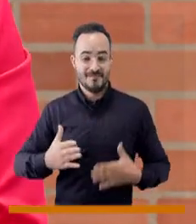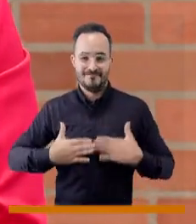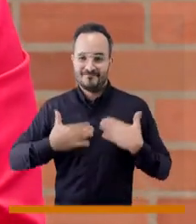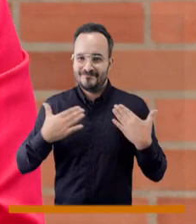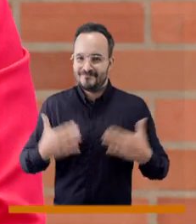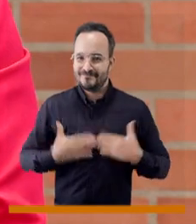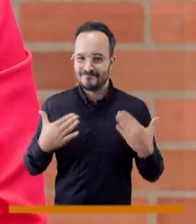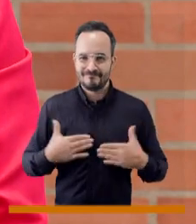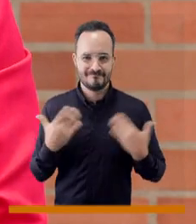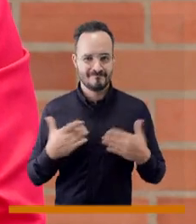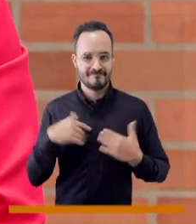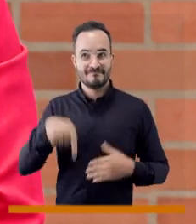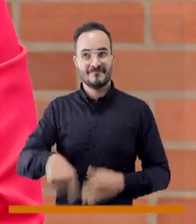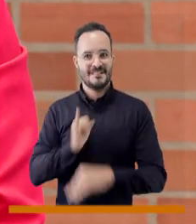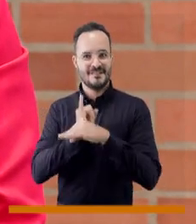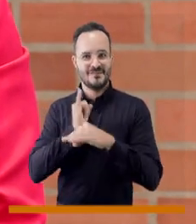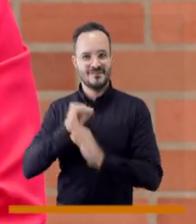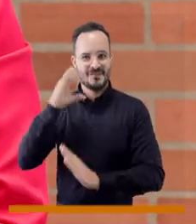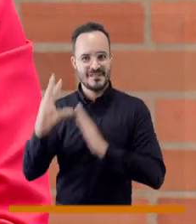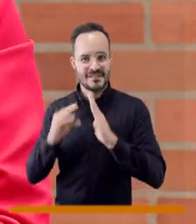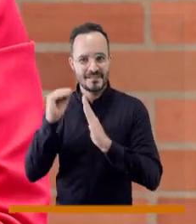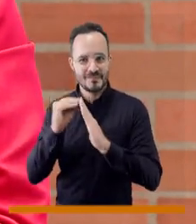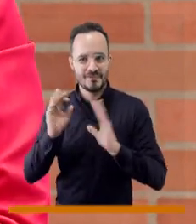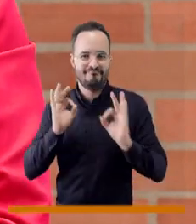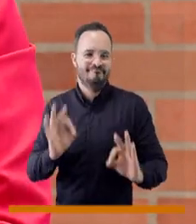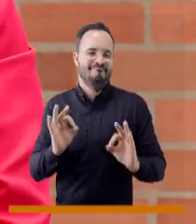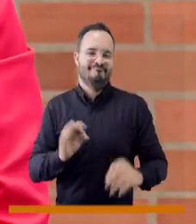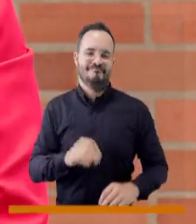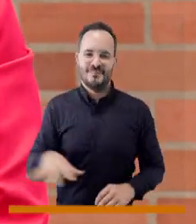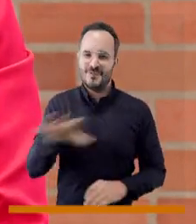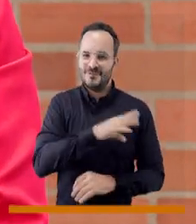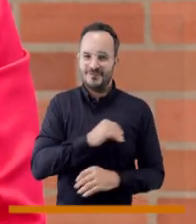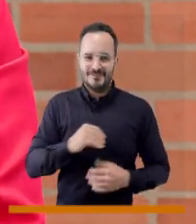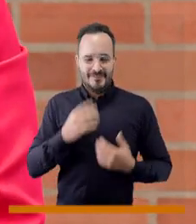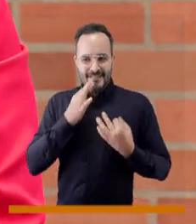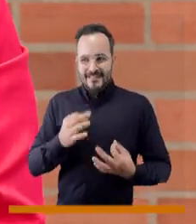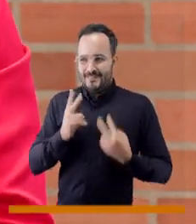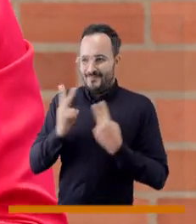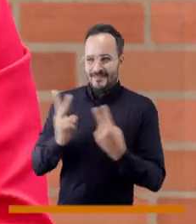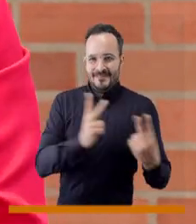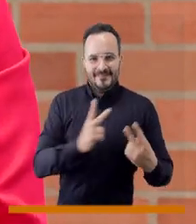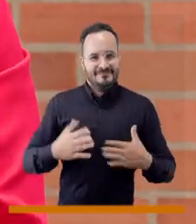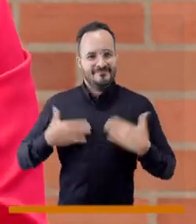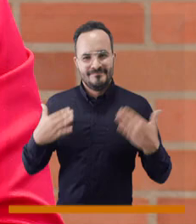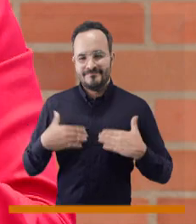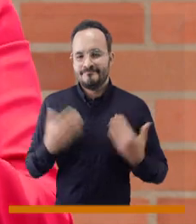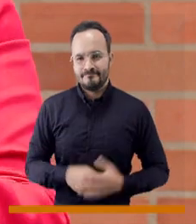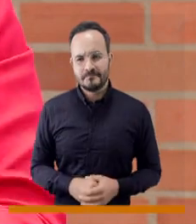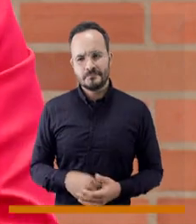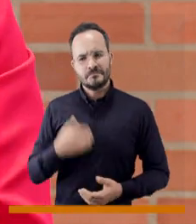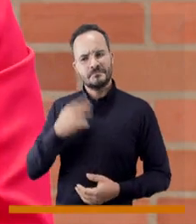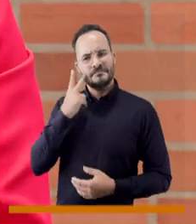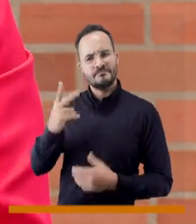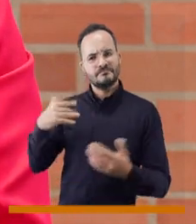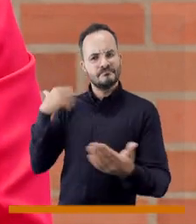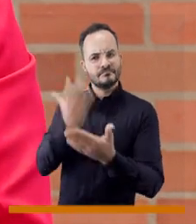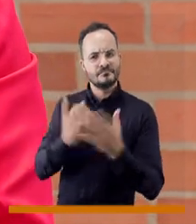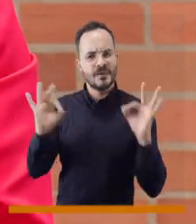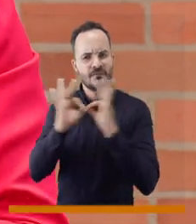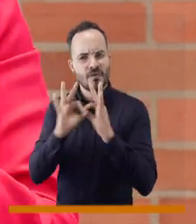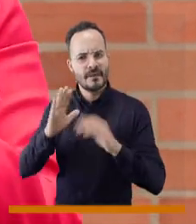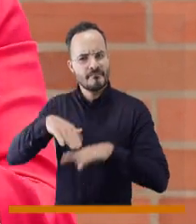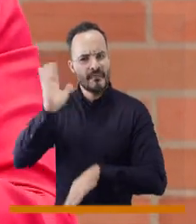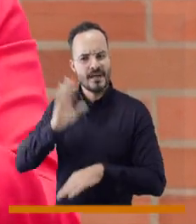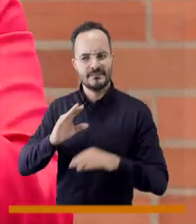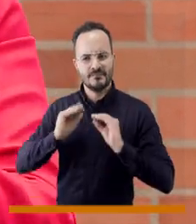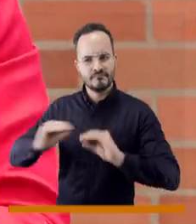mucha alegría hoy estar aquí en la institución educativa Guillermo Vélez Vélez, una institución que se ha enfocado a apoyar los procesos